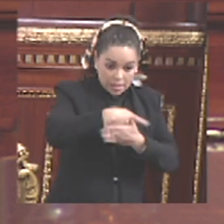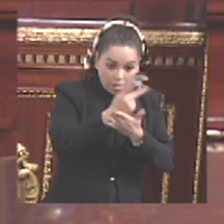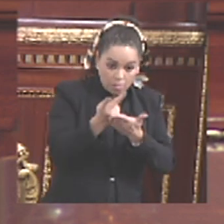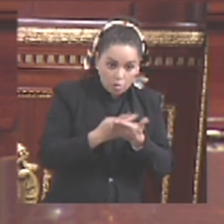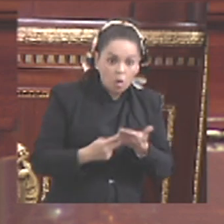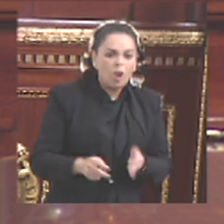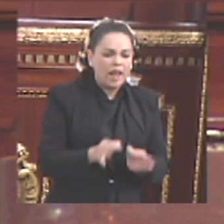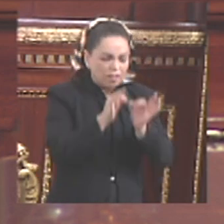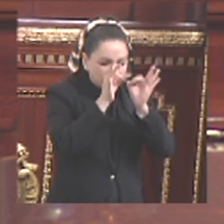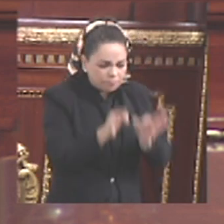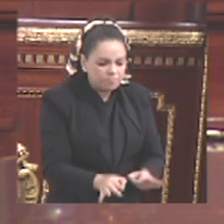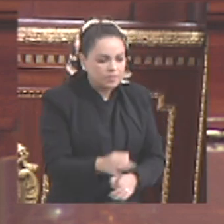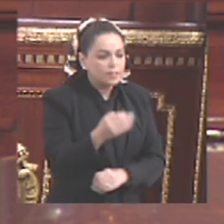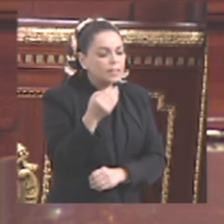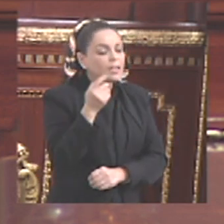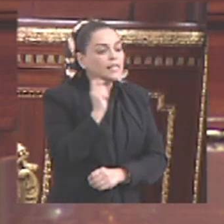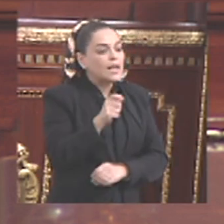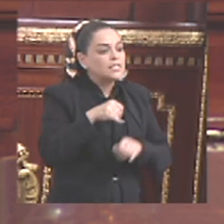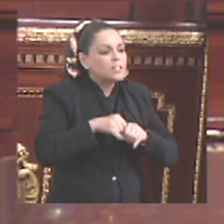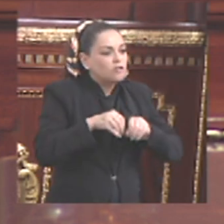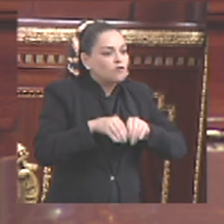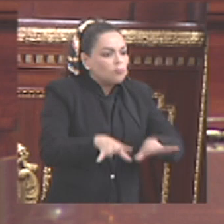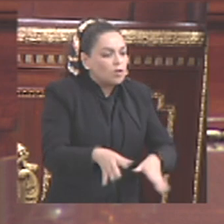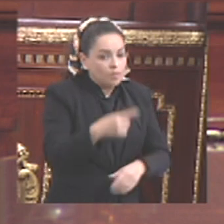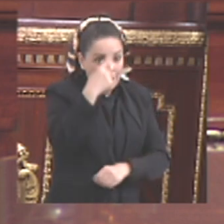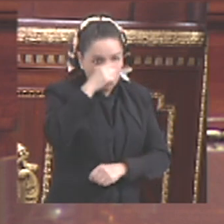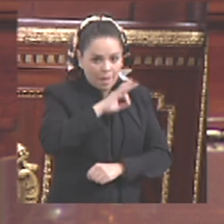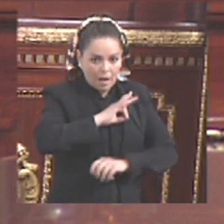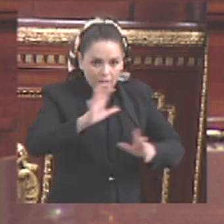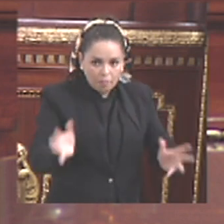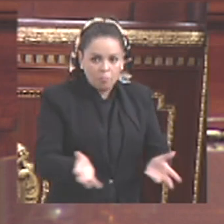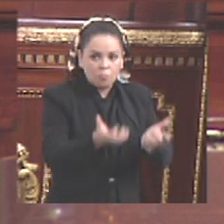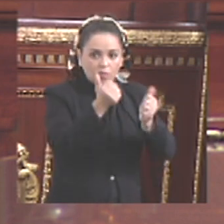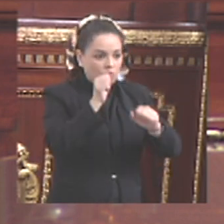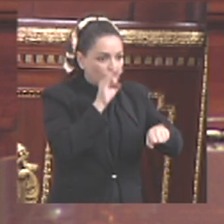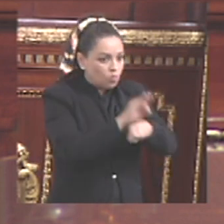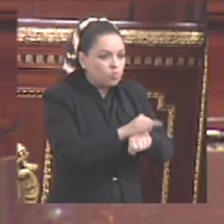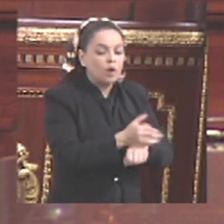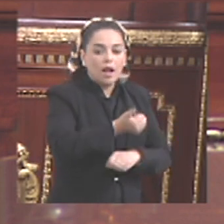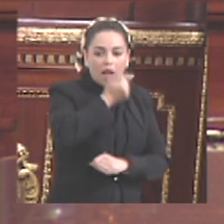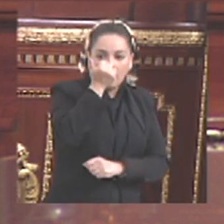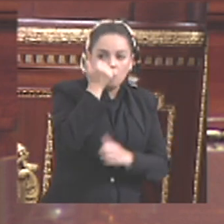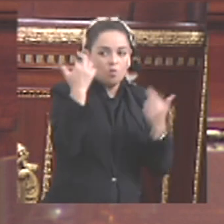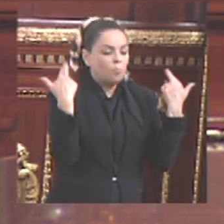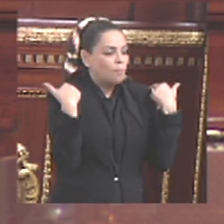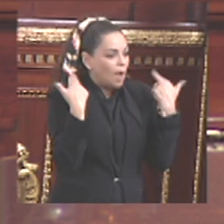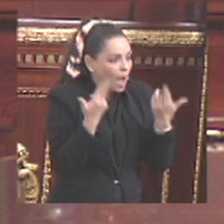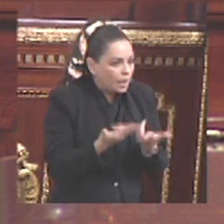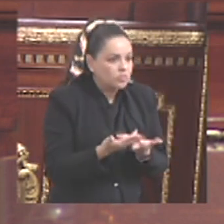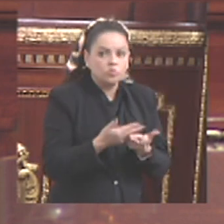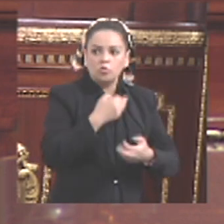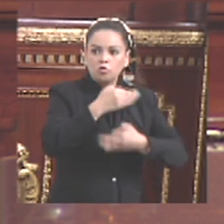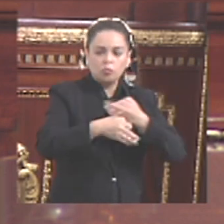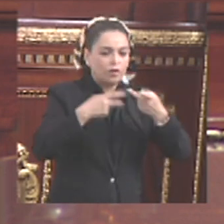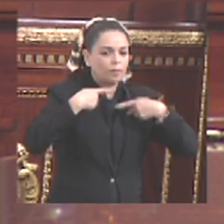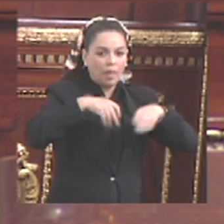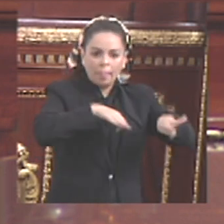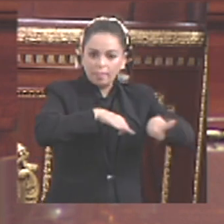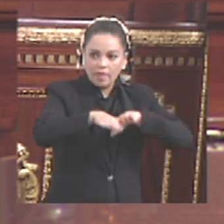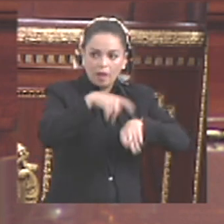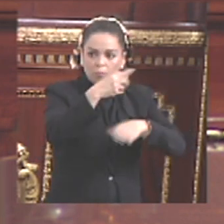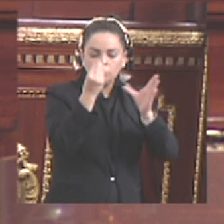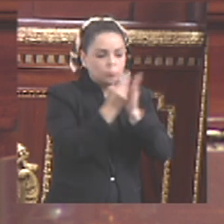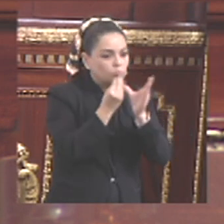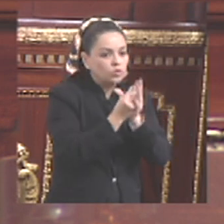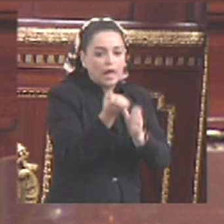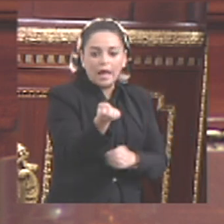para salvaguardar la vida de los estudiantes, de los docentes y de la comunidad estudiantil y